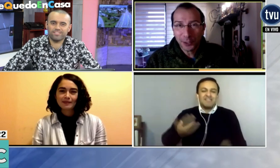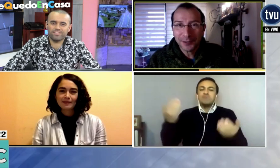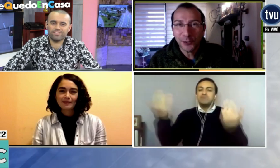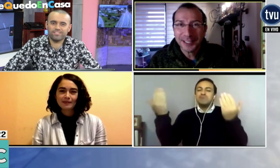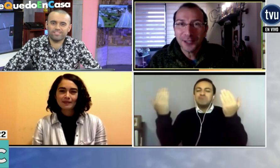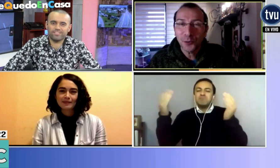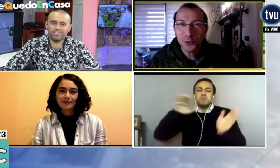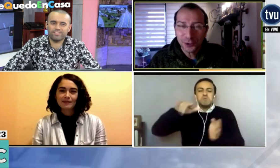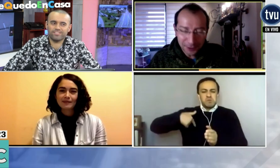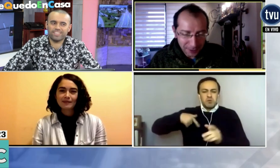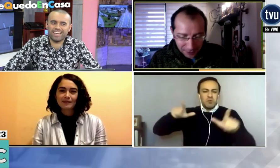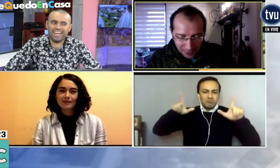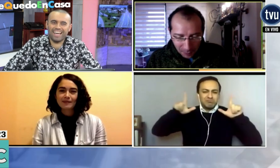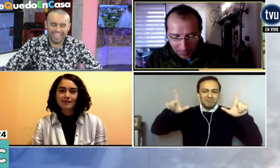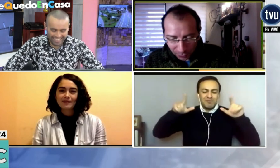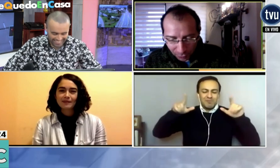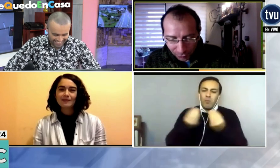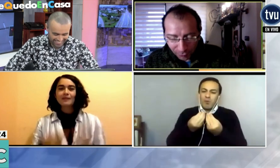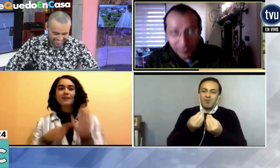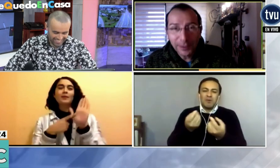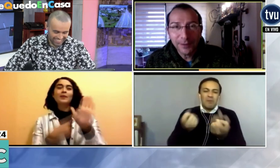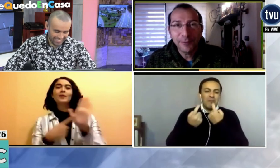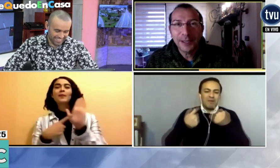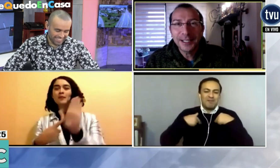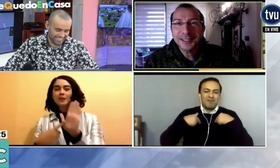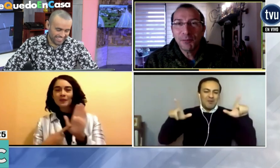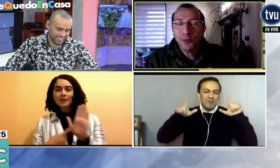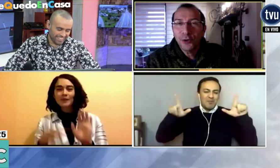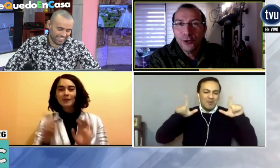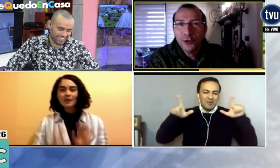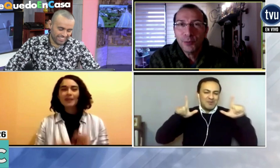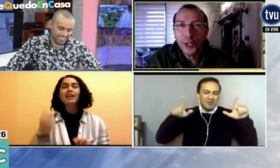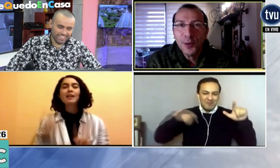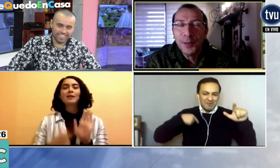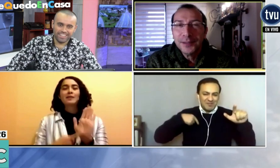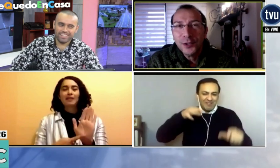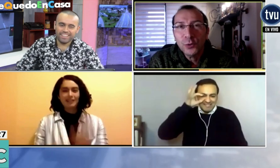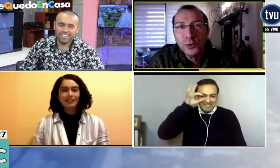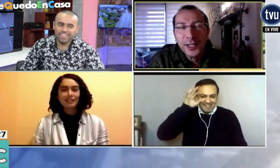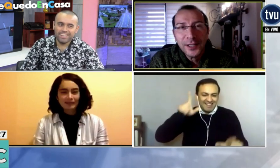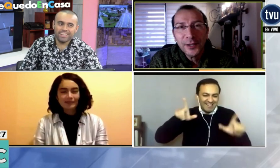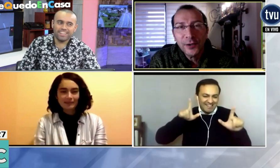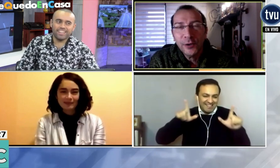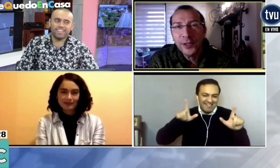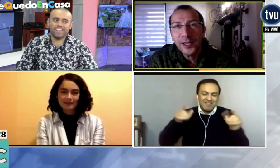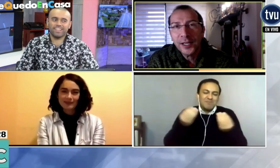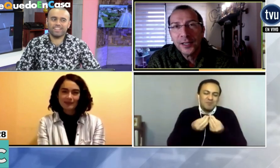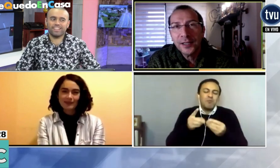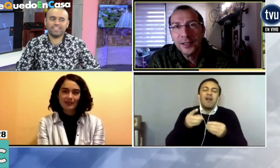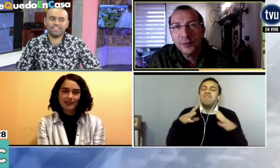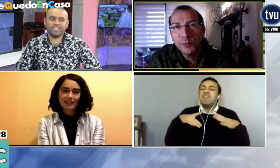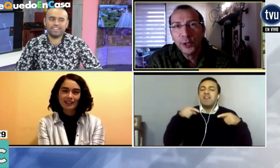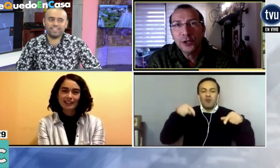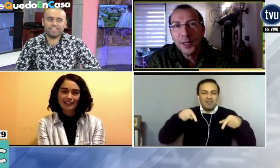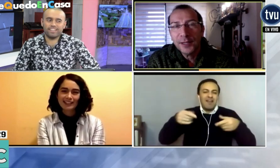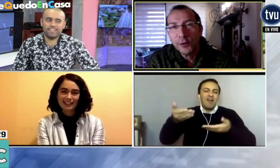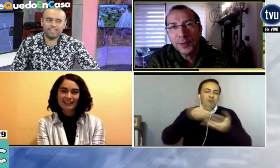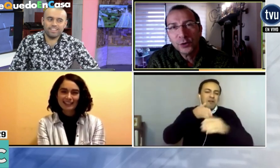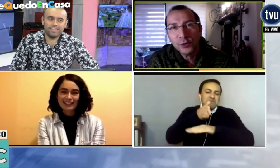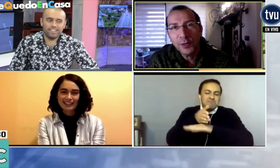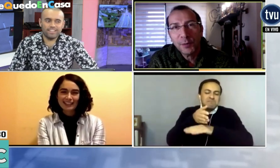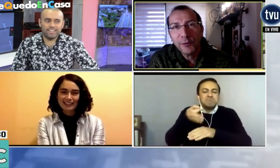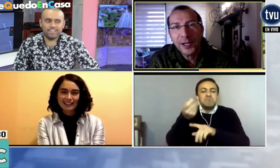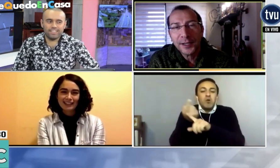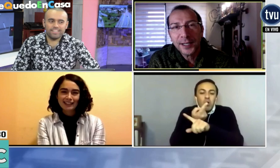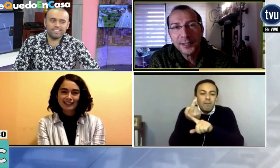del CICAT porque estoy saliendo mucho, pero felices por poder compartir con ustedes hoy día un poquito más de